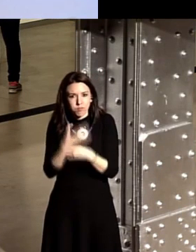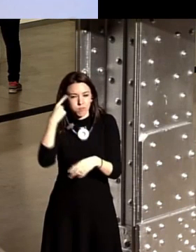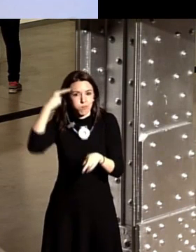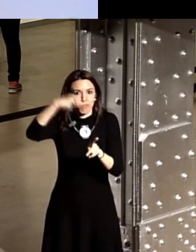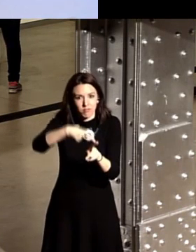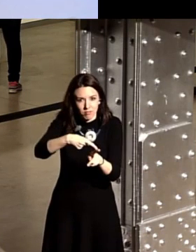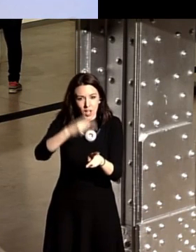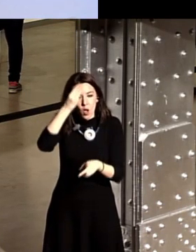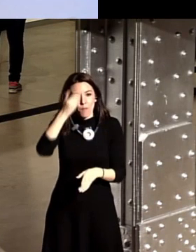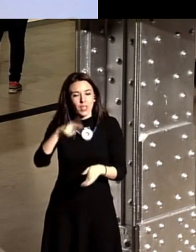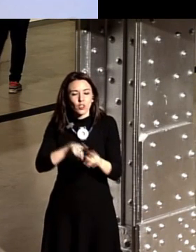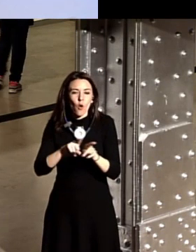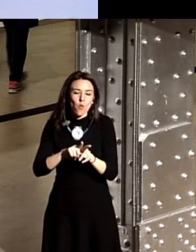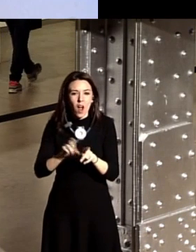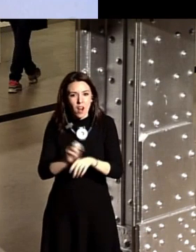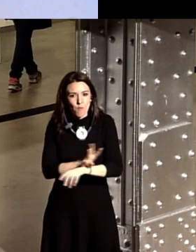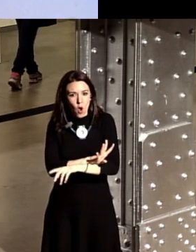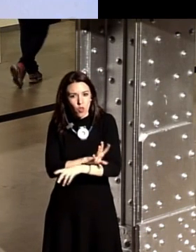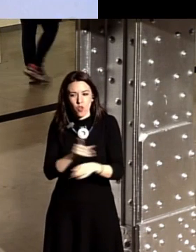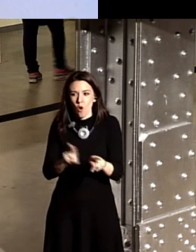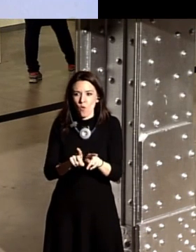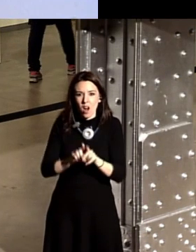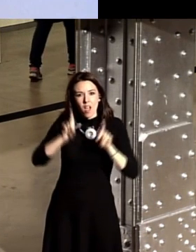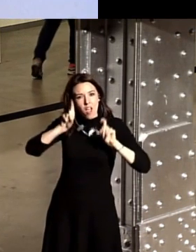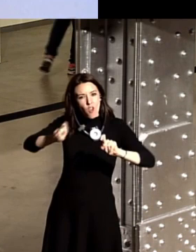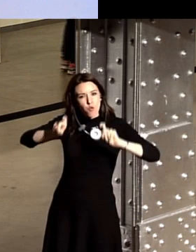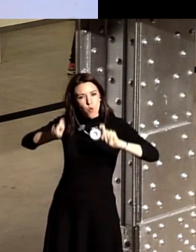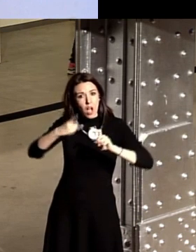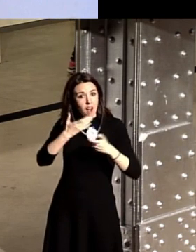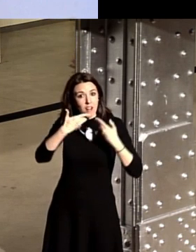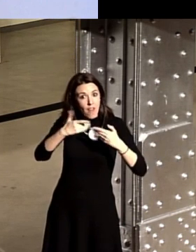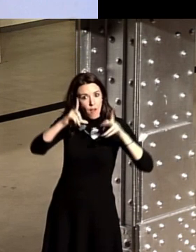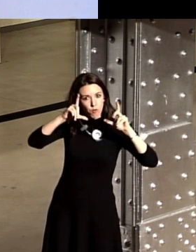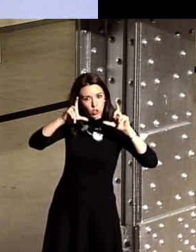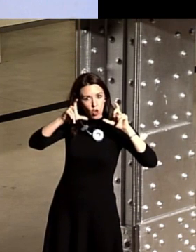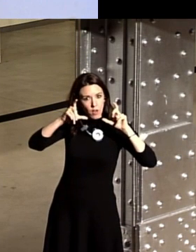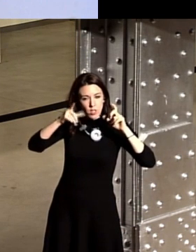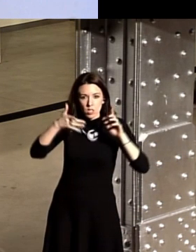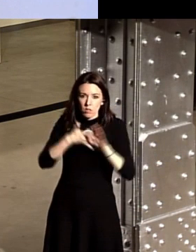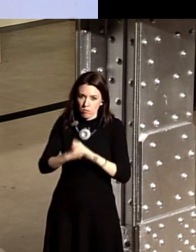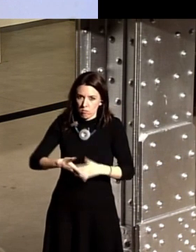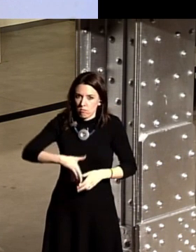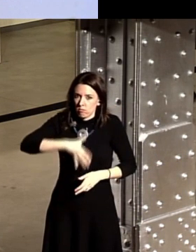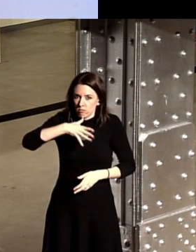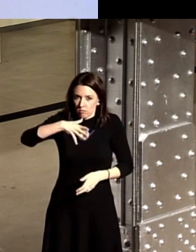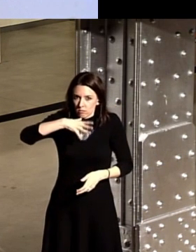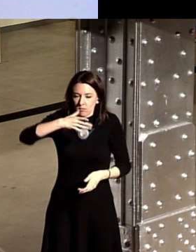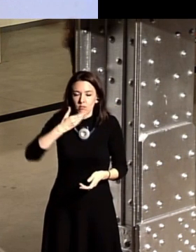creo que evocar esa emoción, educar a alguien a través de una fotografía es algo muy grande. Yo creo que las